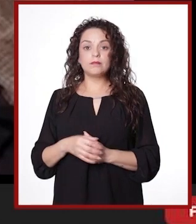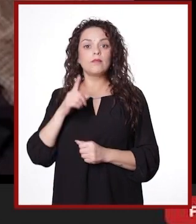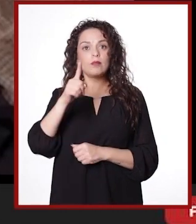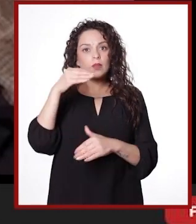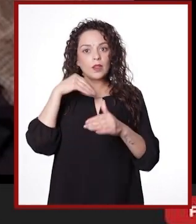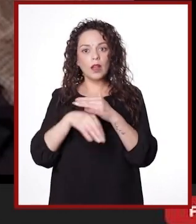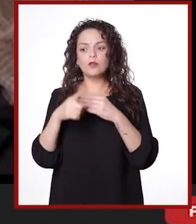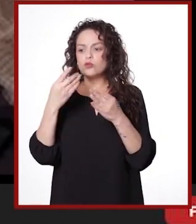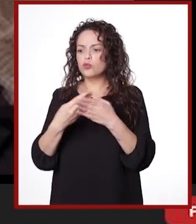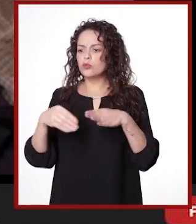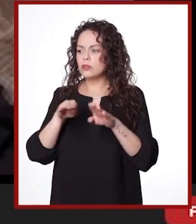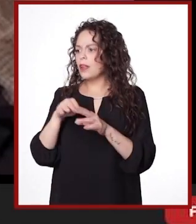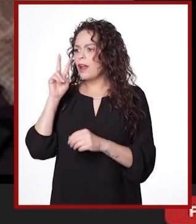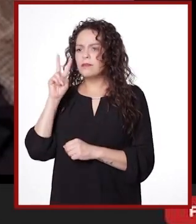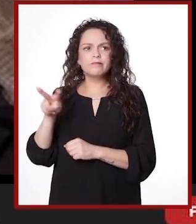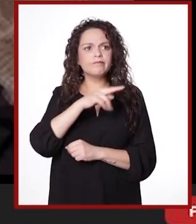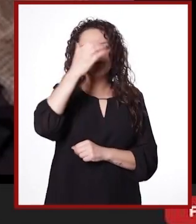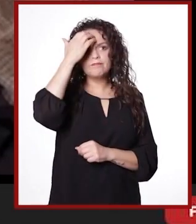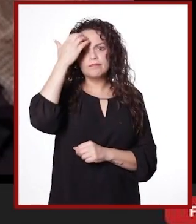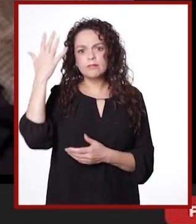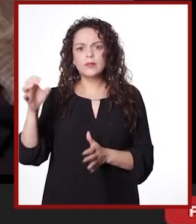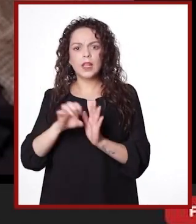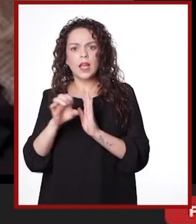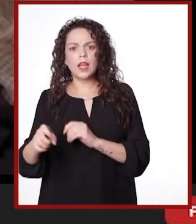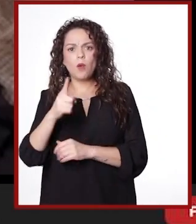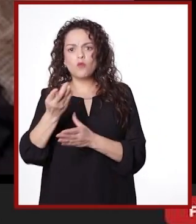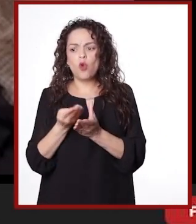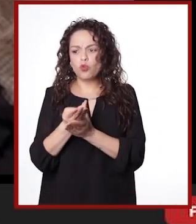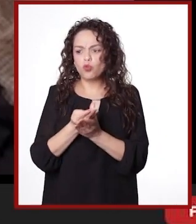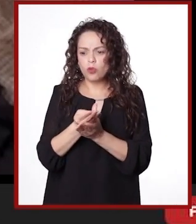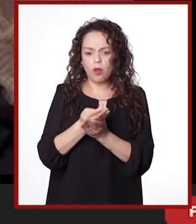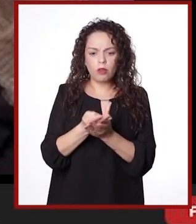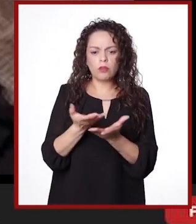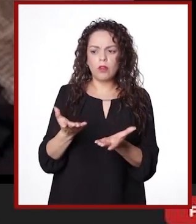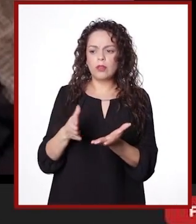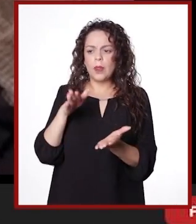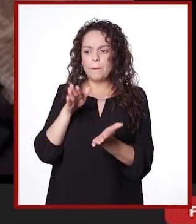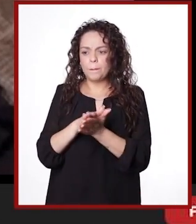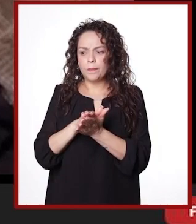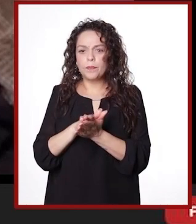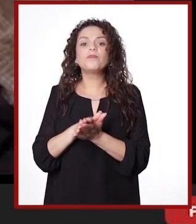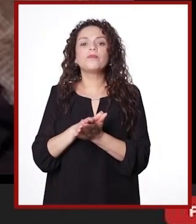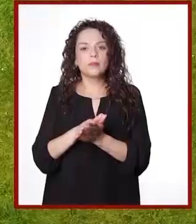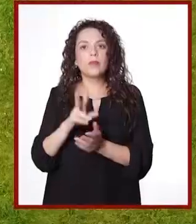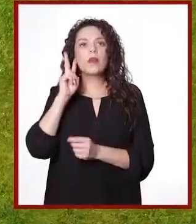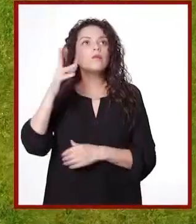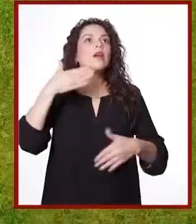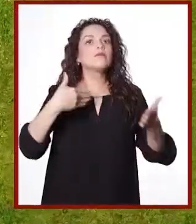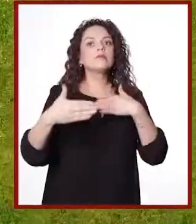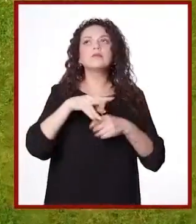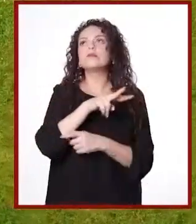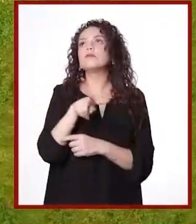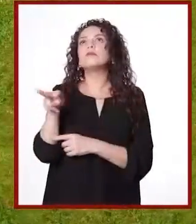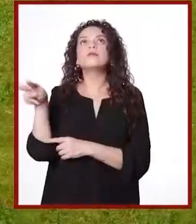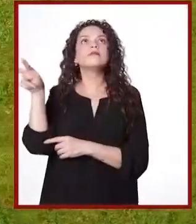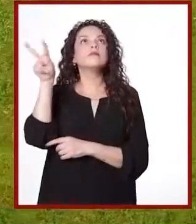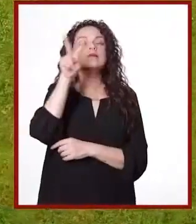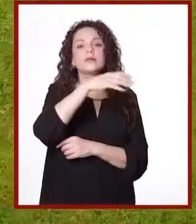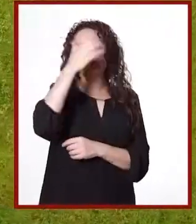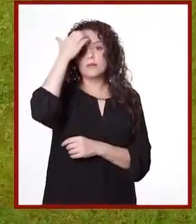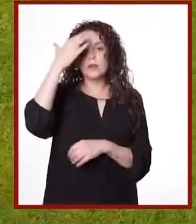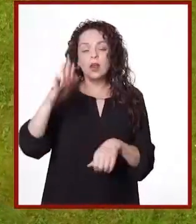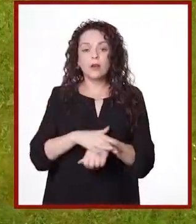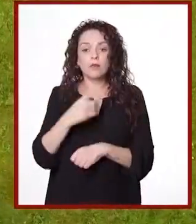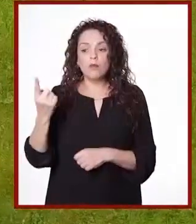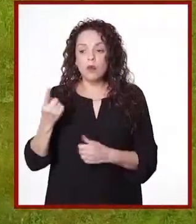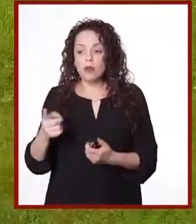ecosistema. Agárrense un sándwich, una torta, un termo, agua y salgan a conocer su ecosistema, porque cada uno tenemos,